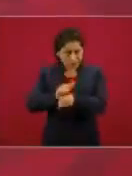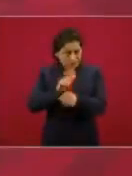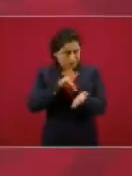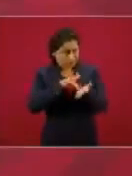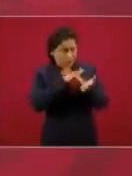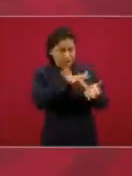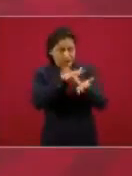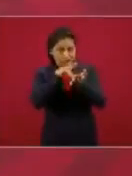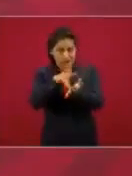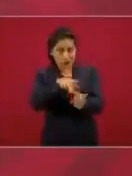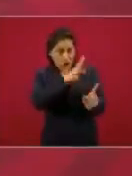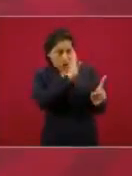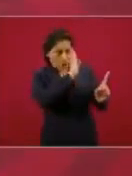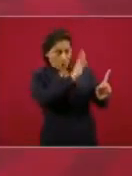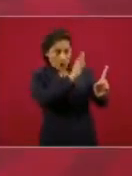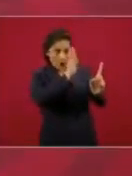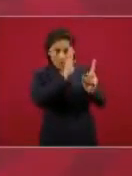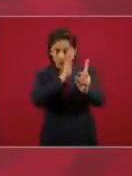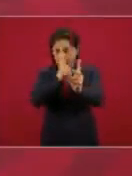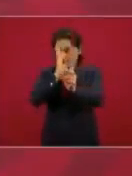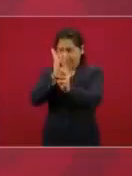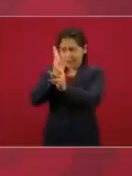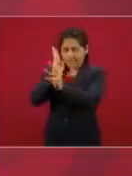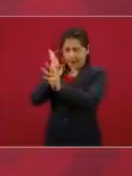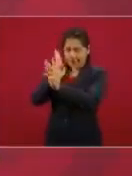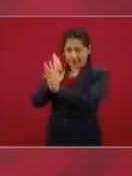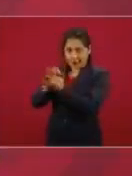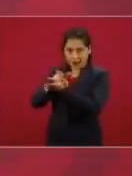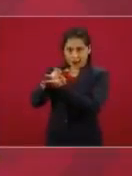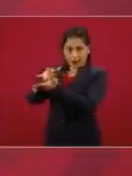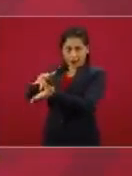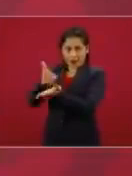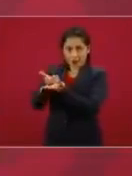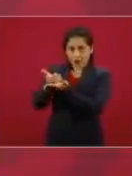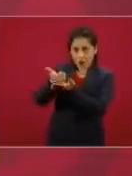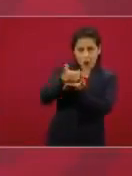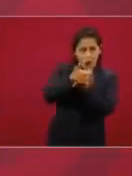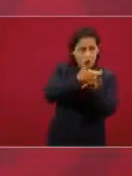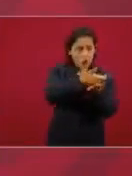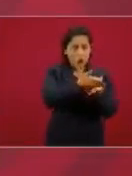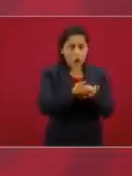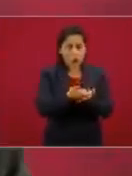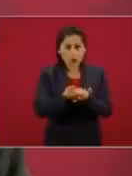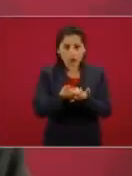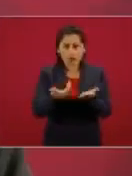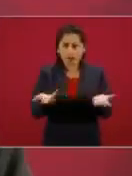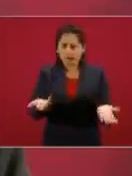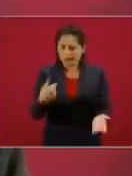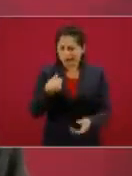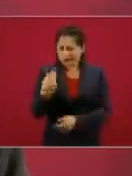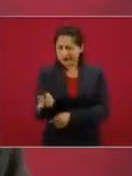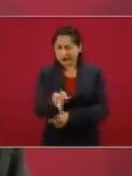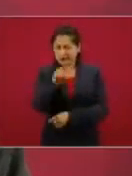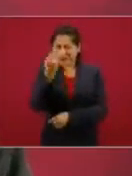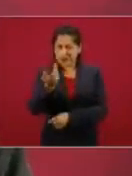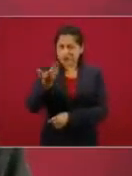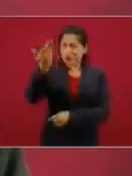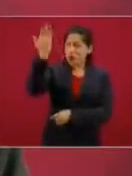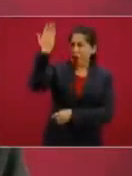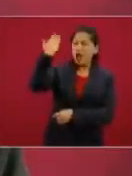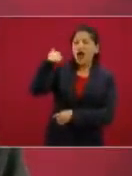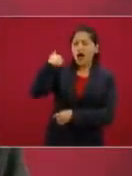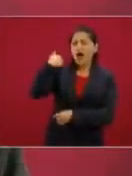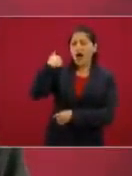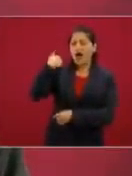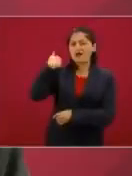peculiar es que esta práctica la ha venido descalificando el Gobierno Federal el presidente de la república y ahora nos damos cuenta que es